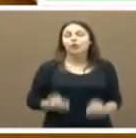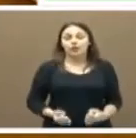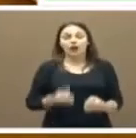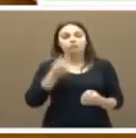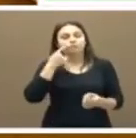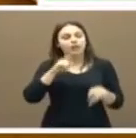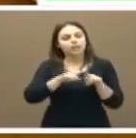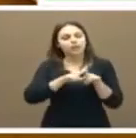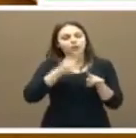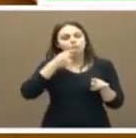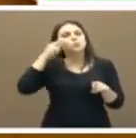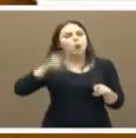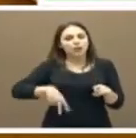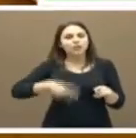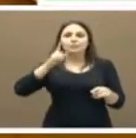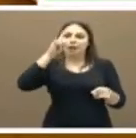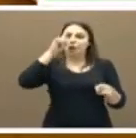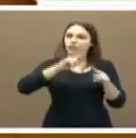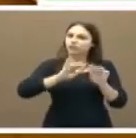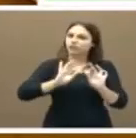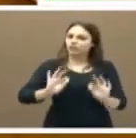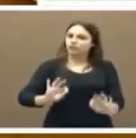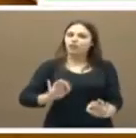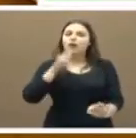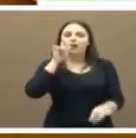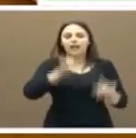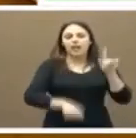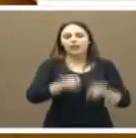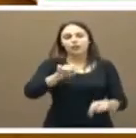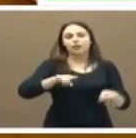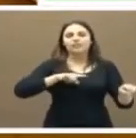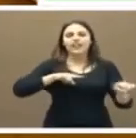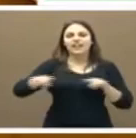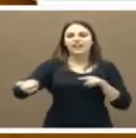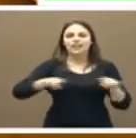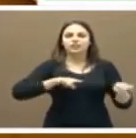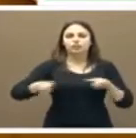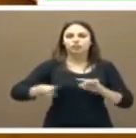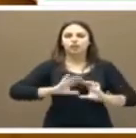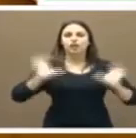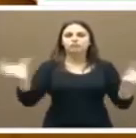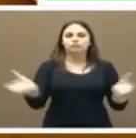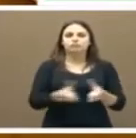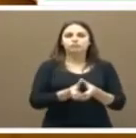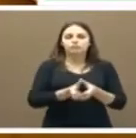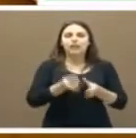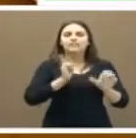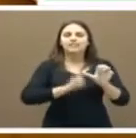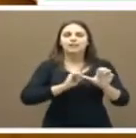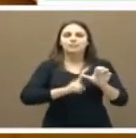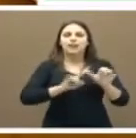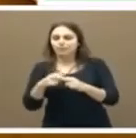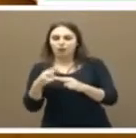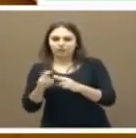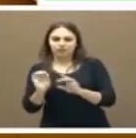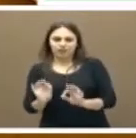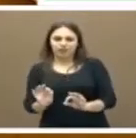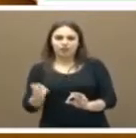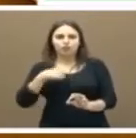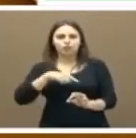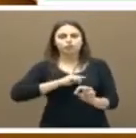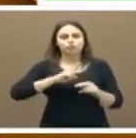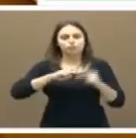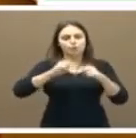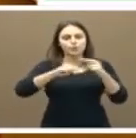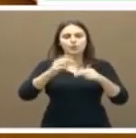y con criterios objetivos. Elección del director de la Corporación Extremeña de Medios Audiovisuales mediante un concurso de méritos. Hemos constituido